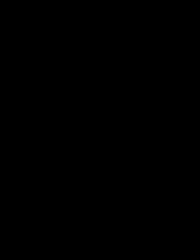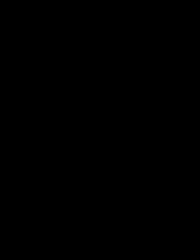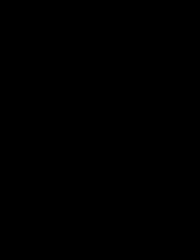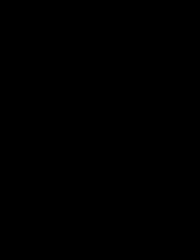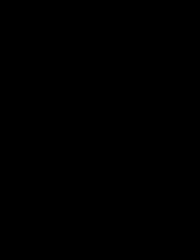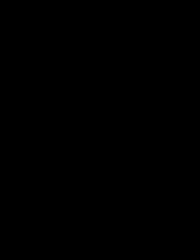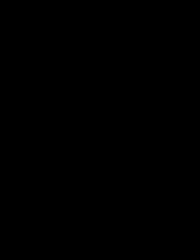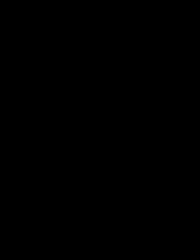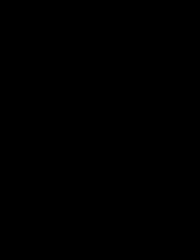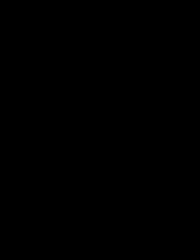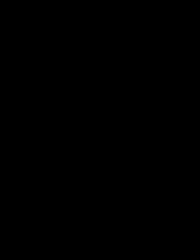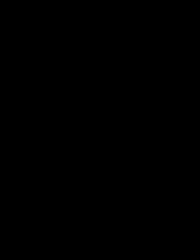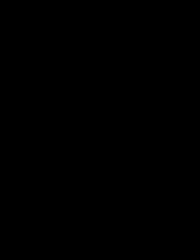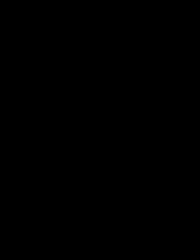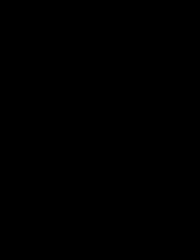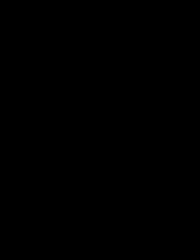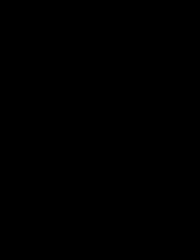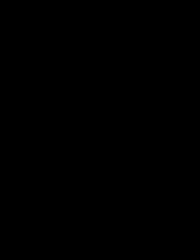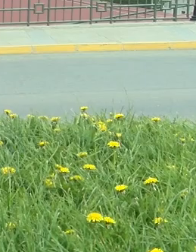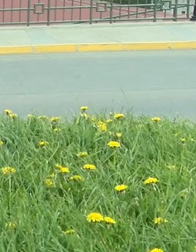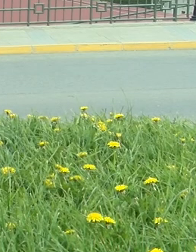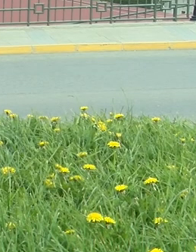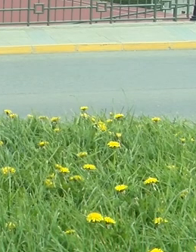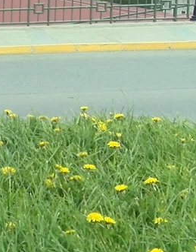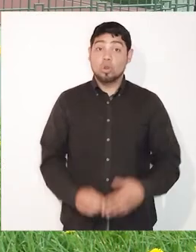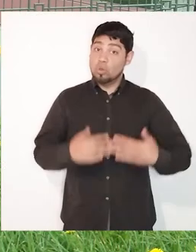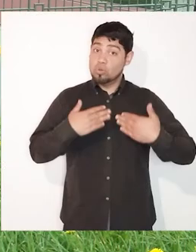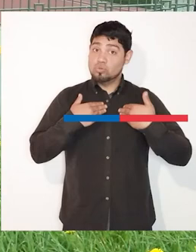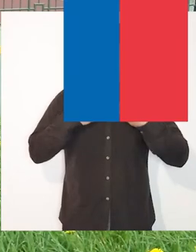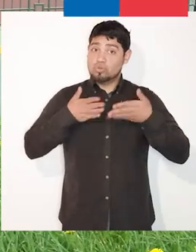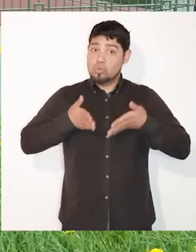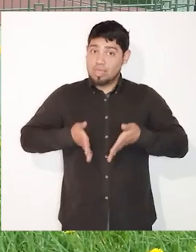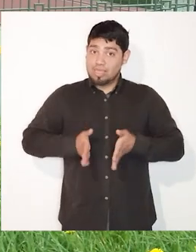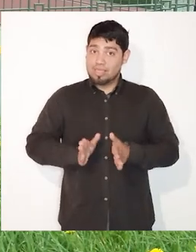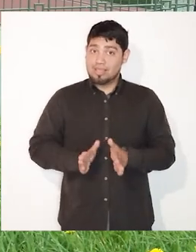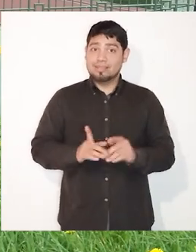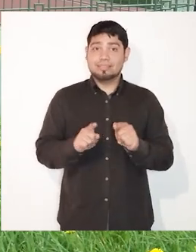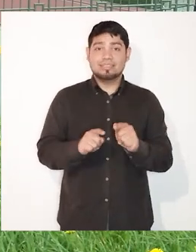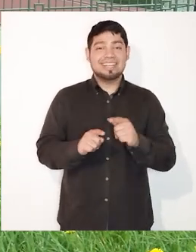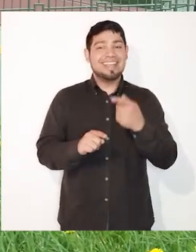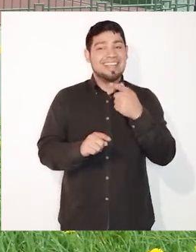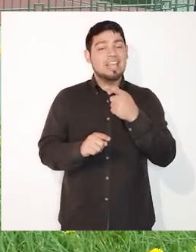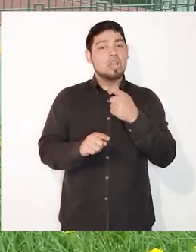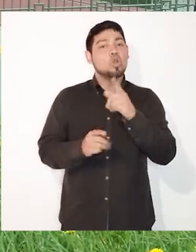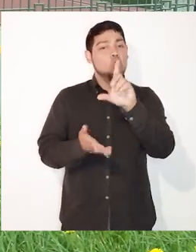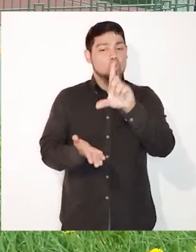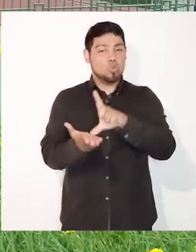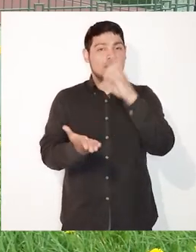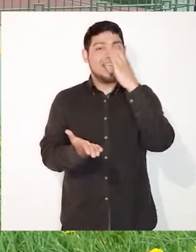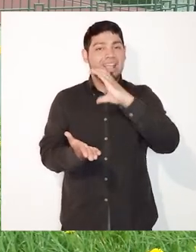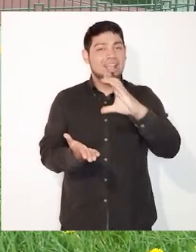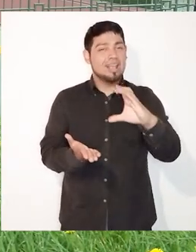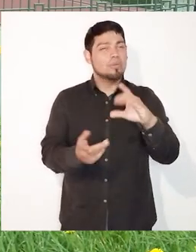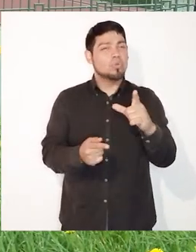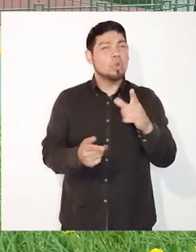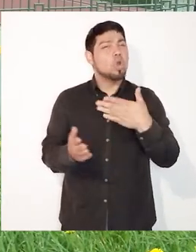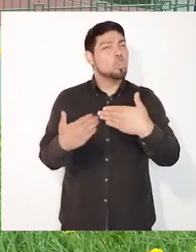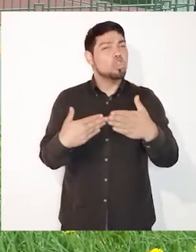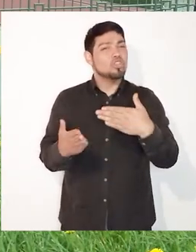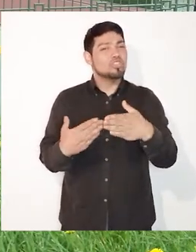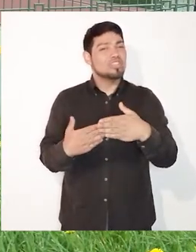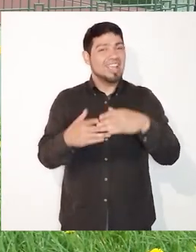¿Cómo fue tu infancia? ¿Te gustaba leer? Bueno, mi infancia se desarrolló en el campo de la